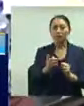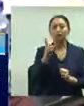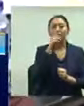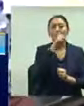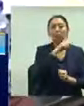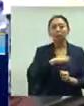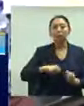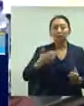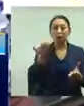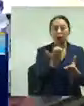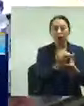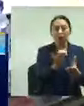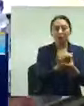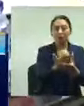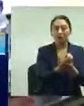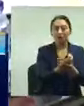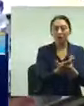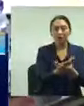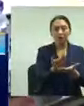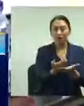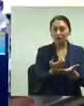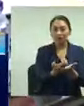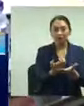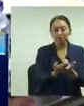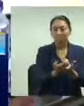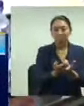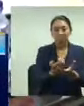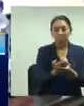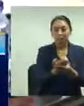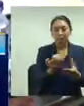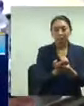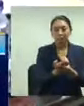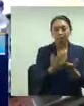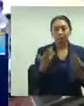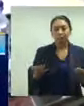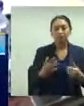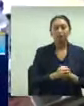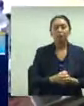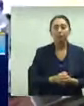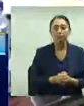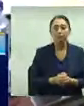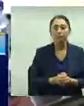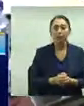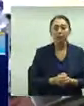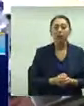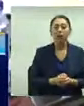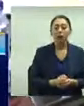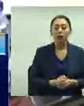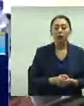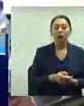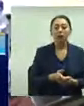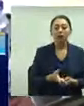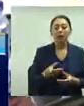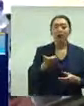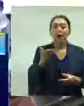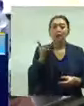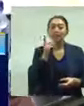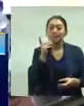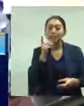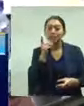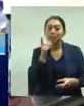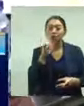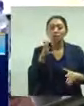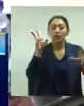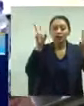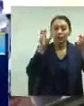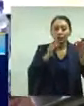ningún expediente ni ninguna, lo que dice, derivado a la anterior, la Dirección de Asuntos Jurídicos procedió a realizar